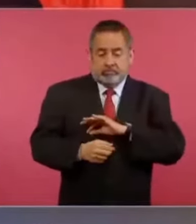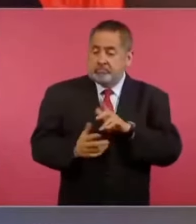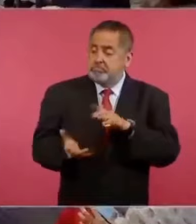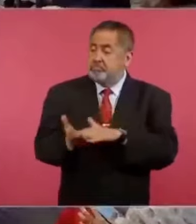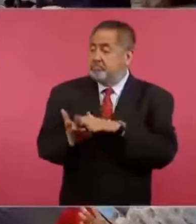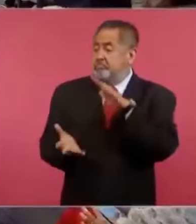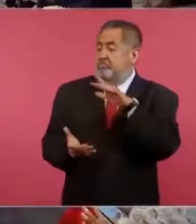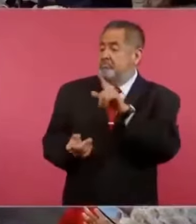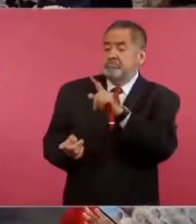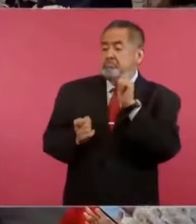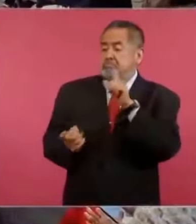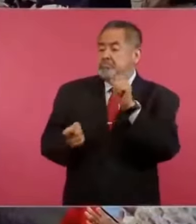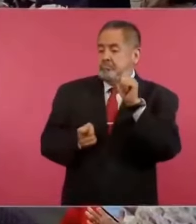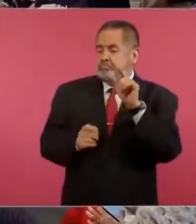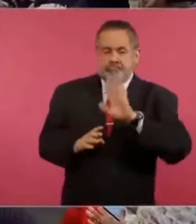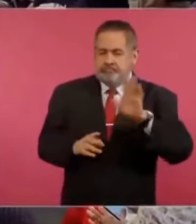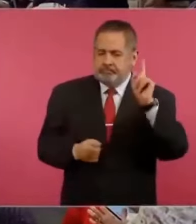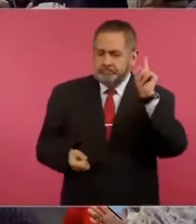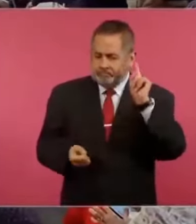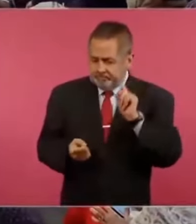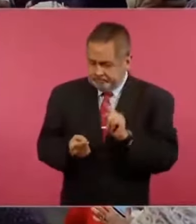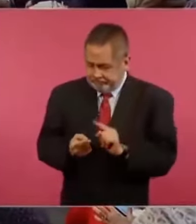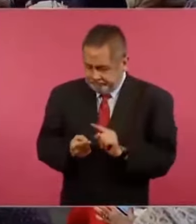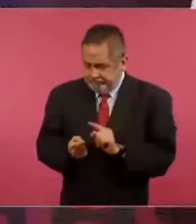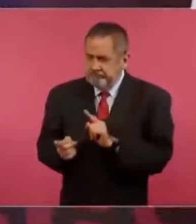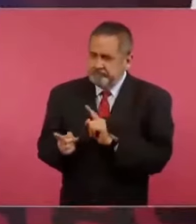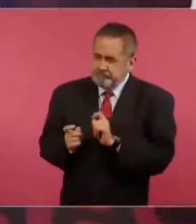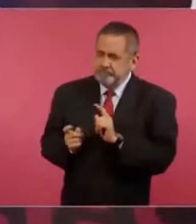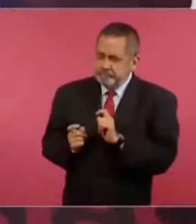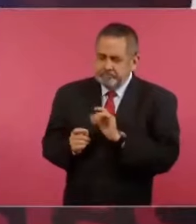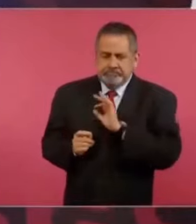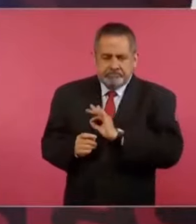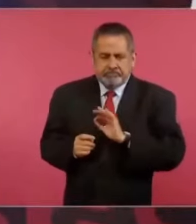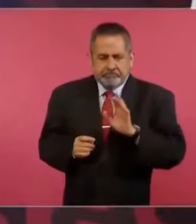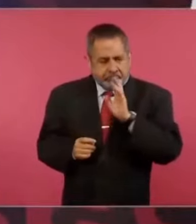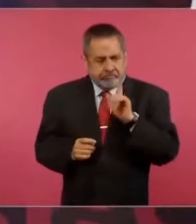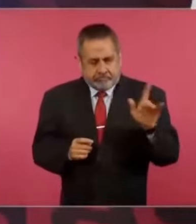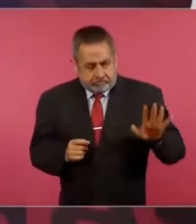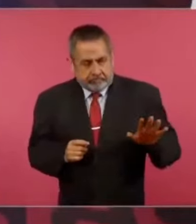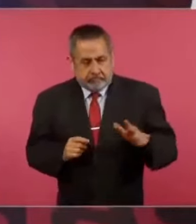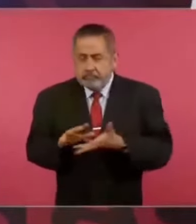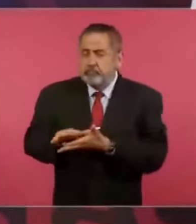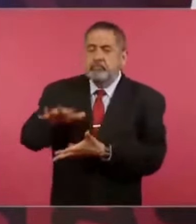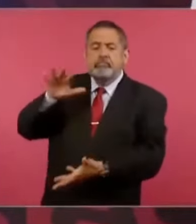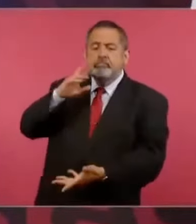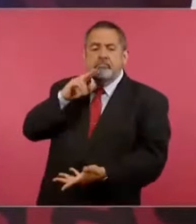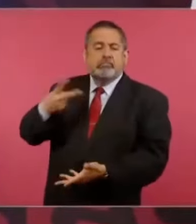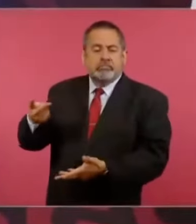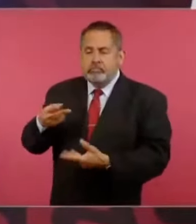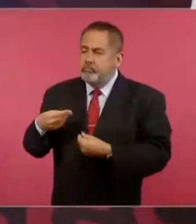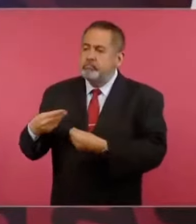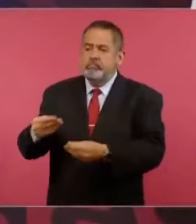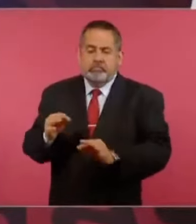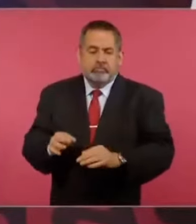el cobro de comisiones. Tuvimos en ese entonces